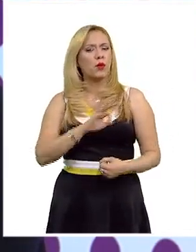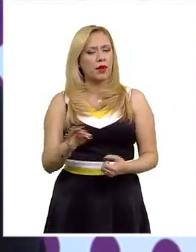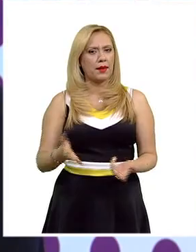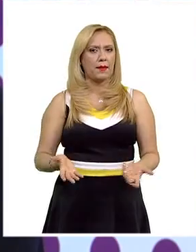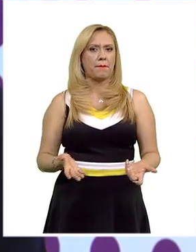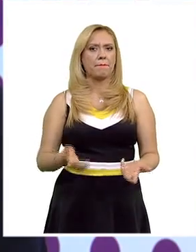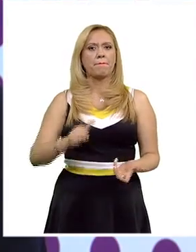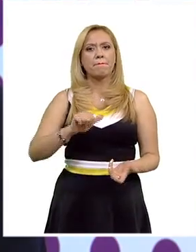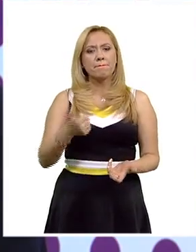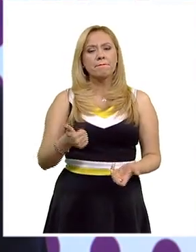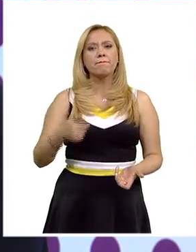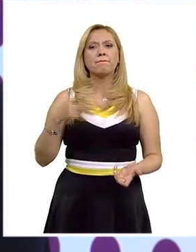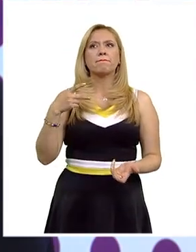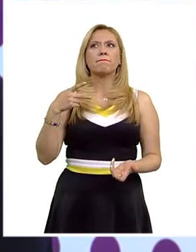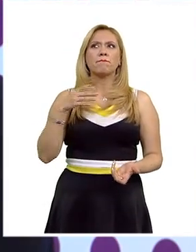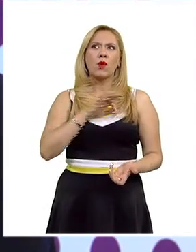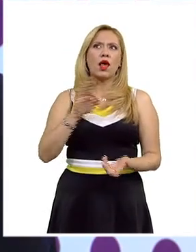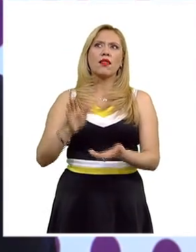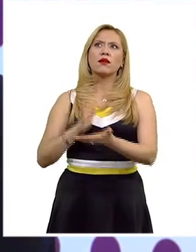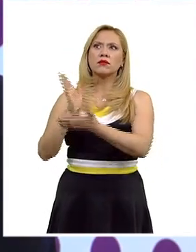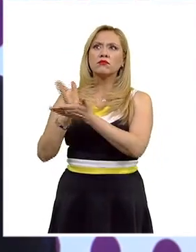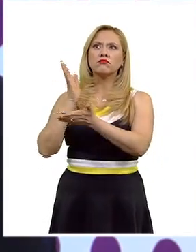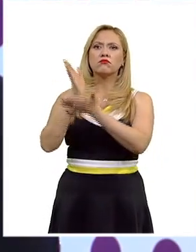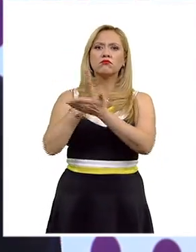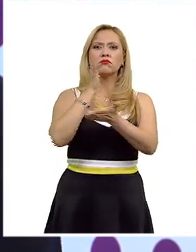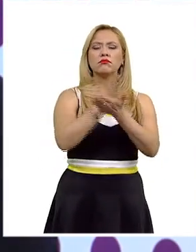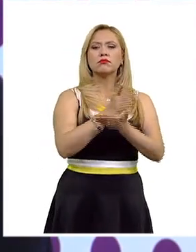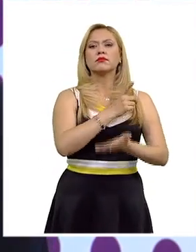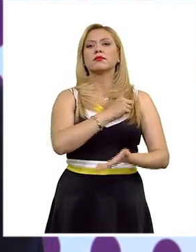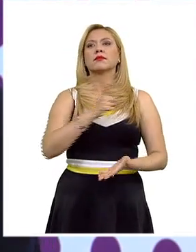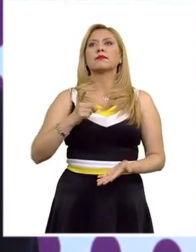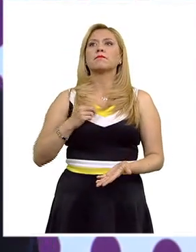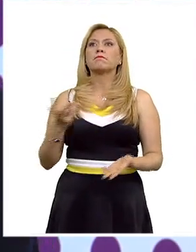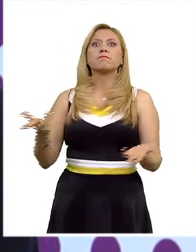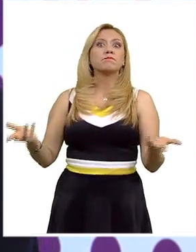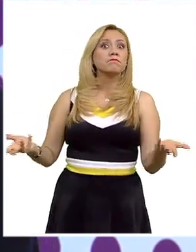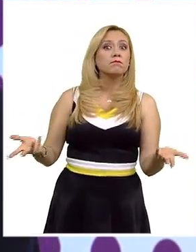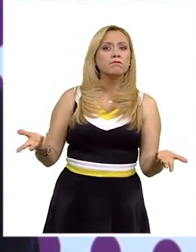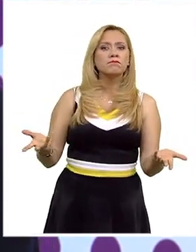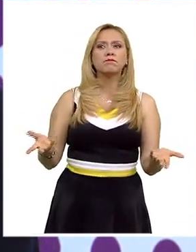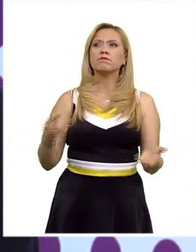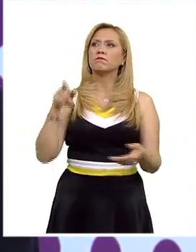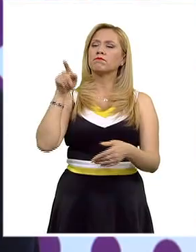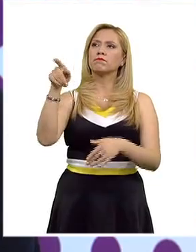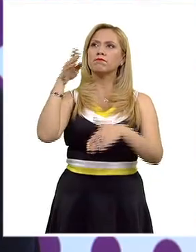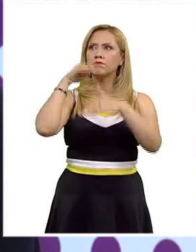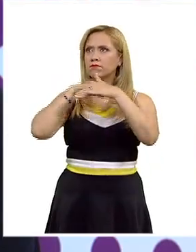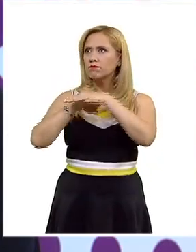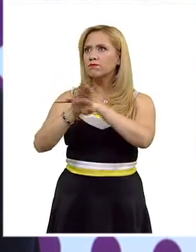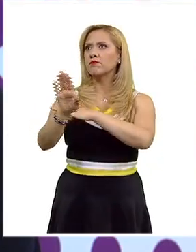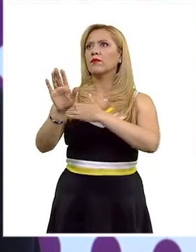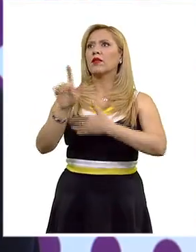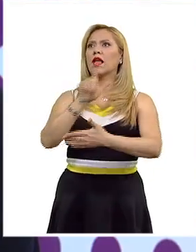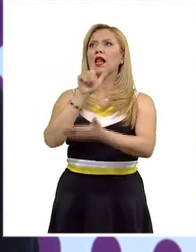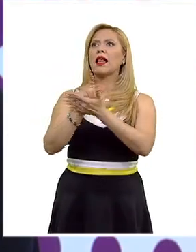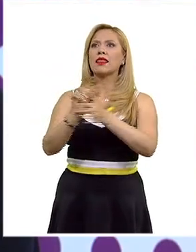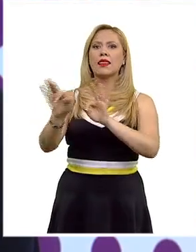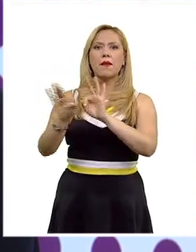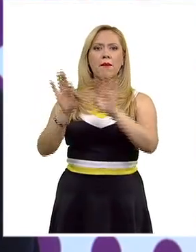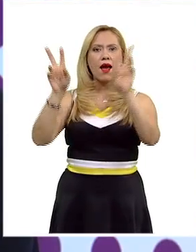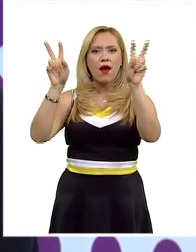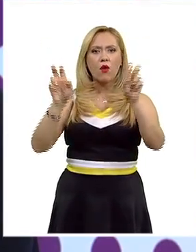impacta otros ámbitos de tu vida, y entonces lo que deberíamos de tener debería ser medios administrativos, de derecho laboral, o sea, que